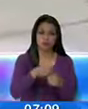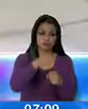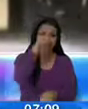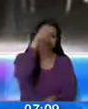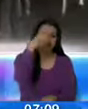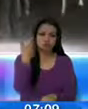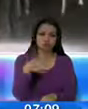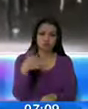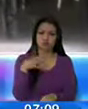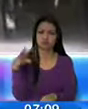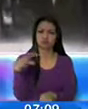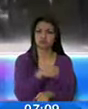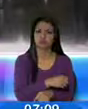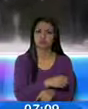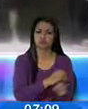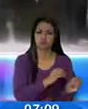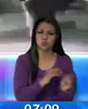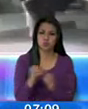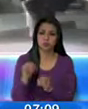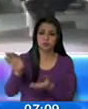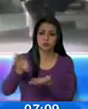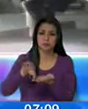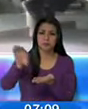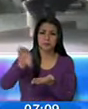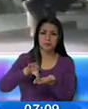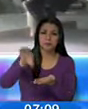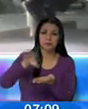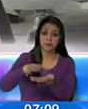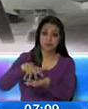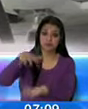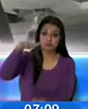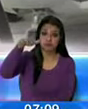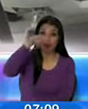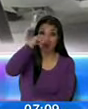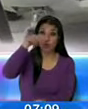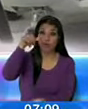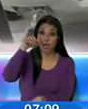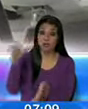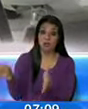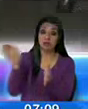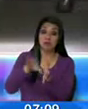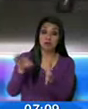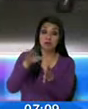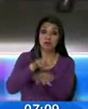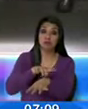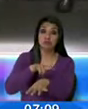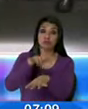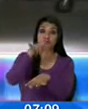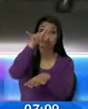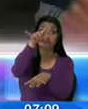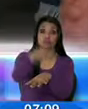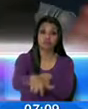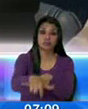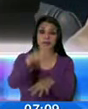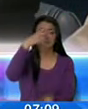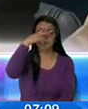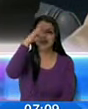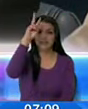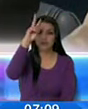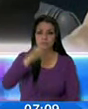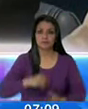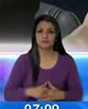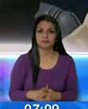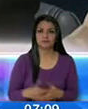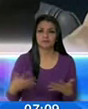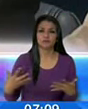organizada para llevar cientos de bloques de cocaína desde Ecuador hasta México utilizando avionetas. En total